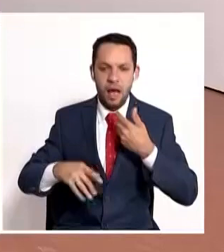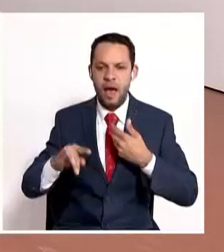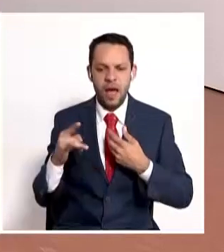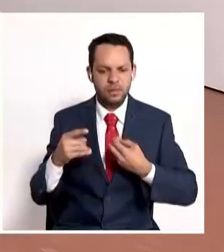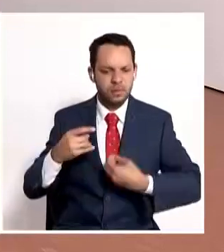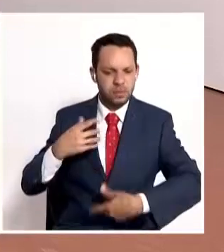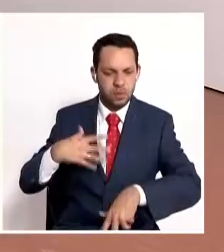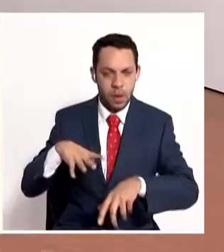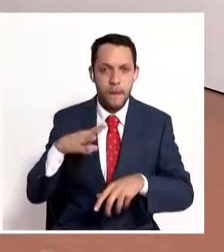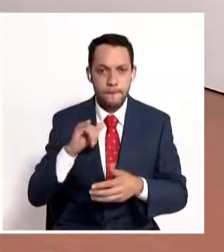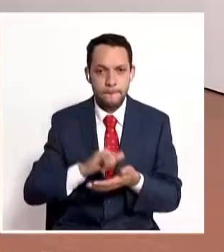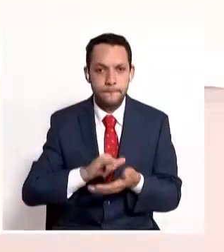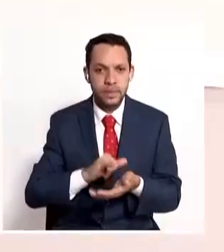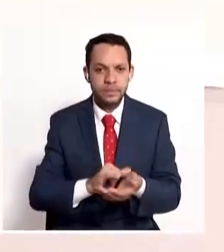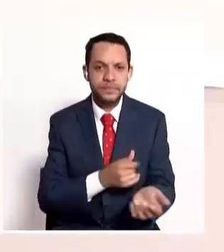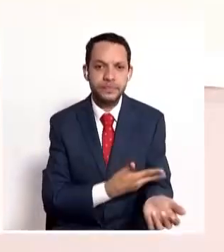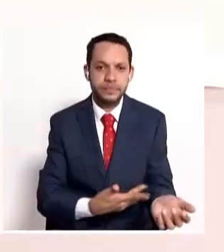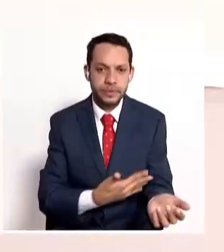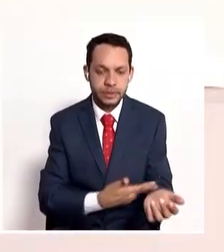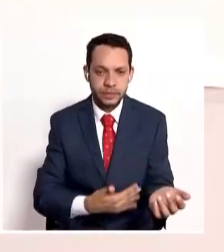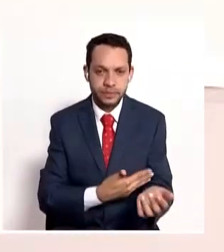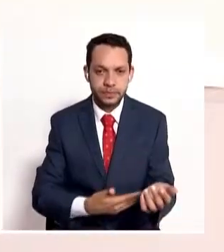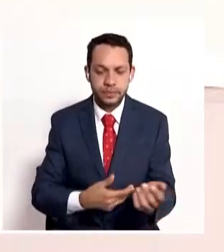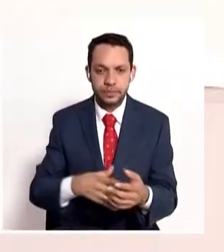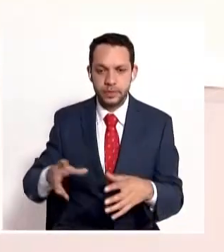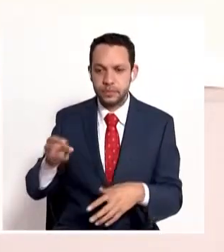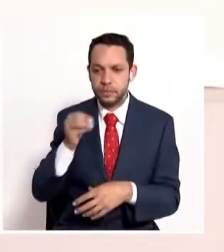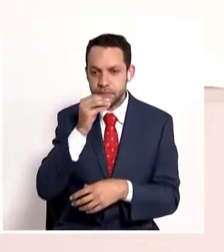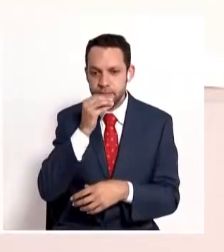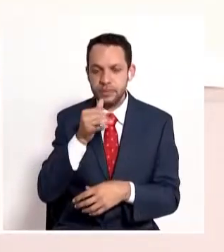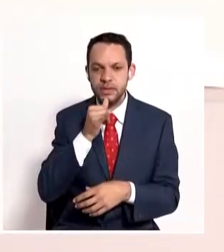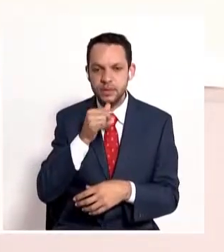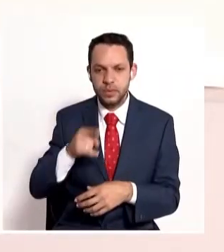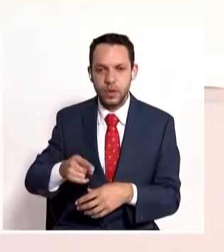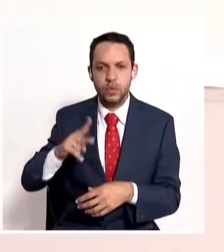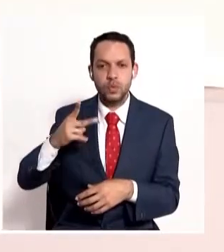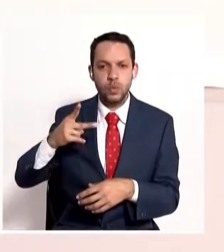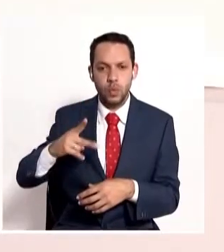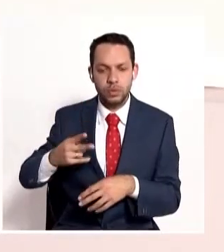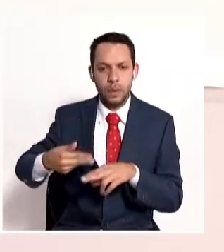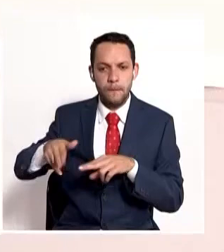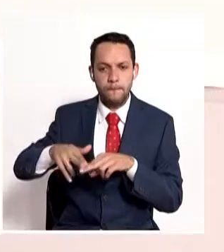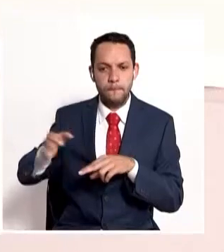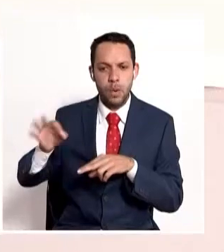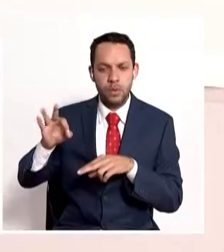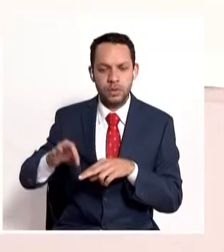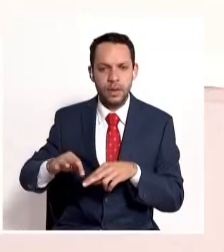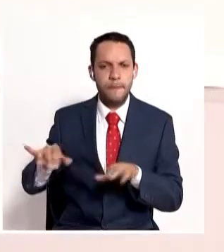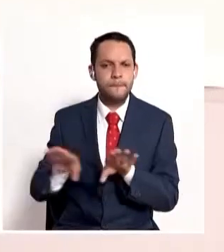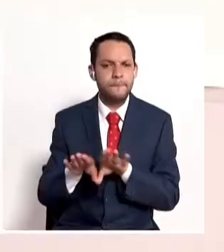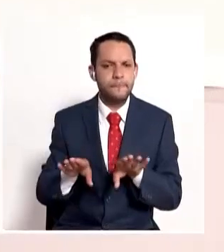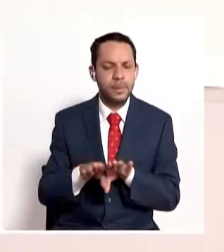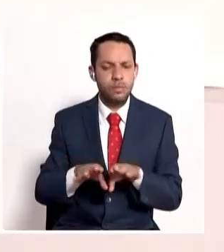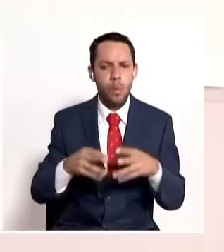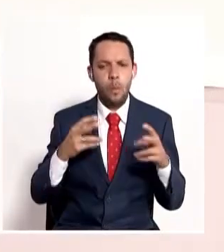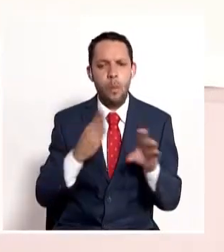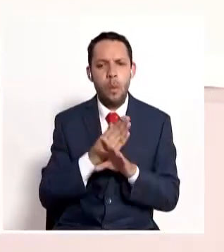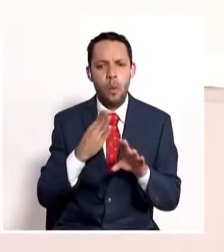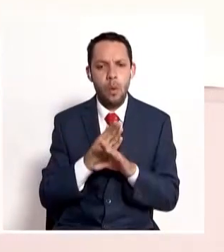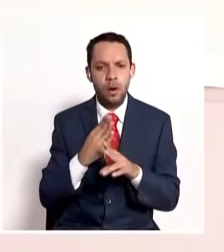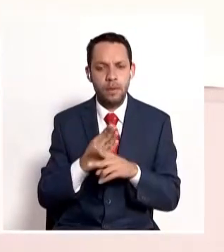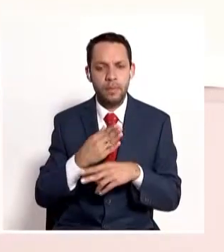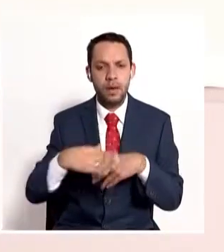tengo una creatinina de 12 esa creatinina no salir de mi cuerpo está produciendo tanto dolores articulares al igual que el fósforo que lo tengo en